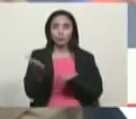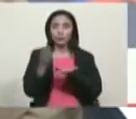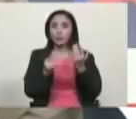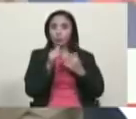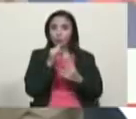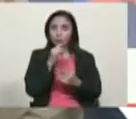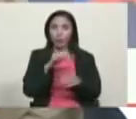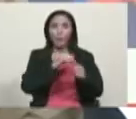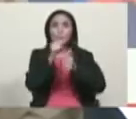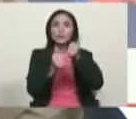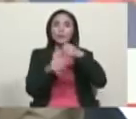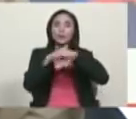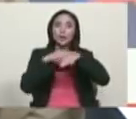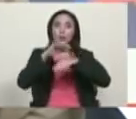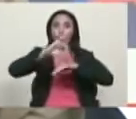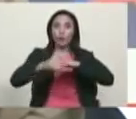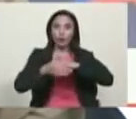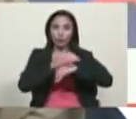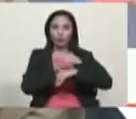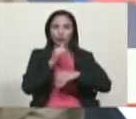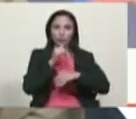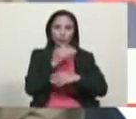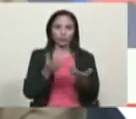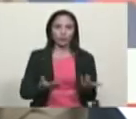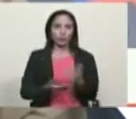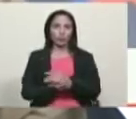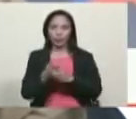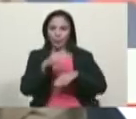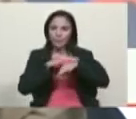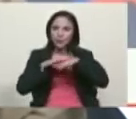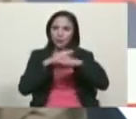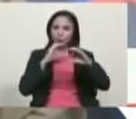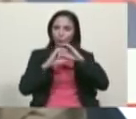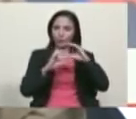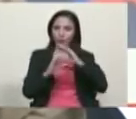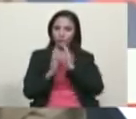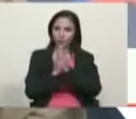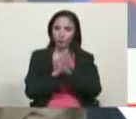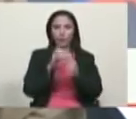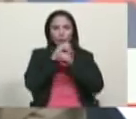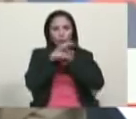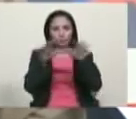Internacional, Jorge Rodríguez, ministro de Comunicaciones,